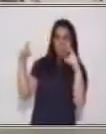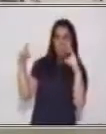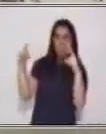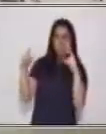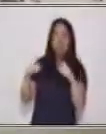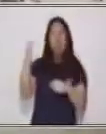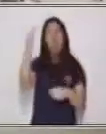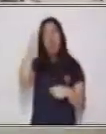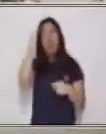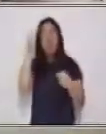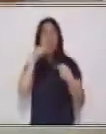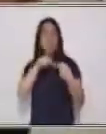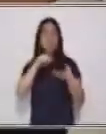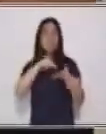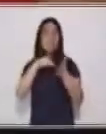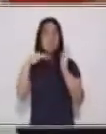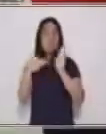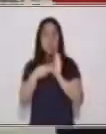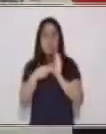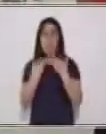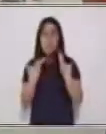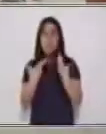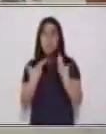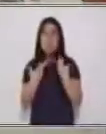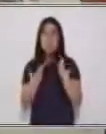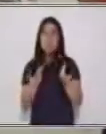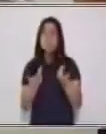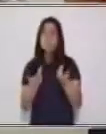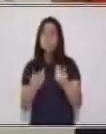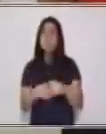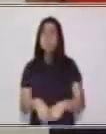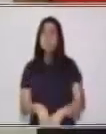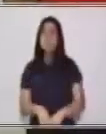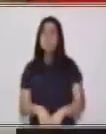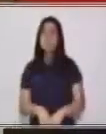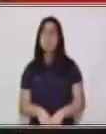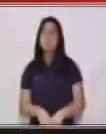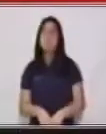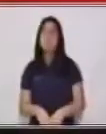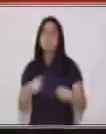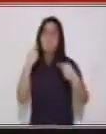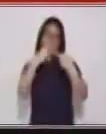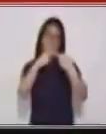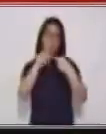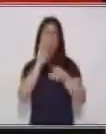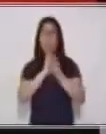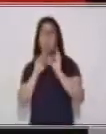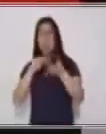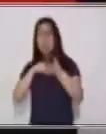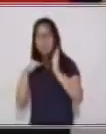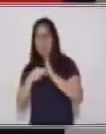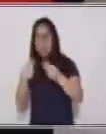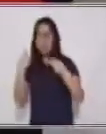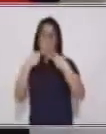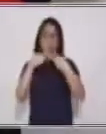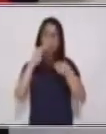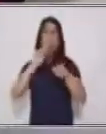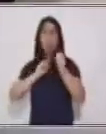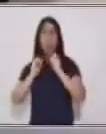condiciones. Vamos a los ejemplos entonces. Ejemplo 1. Nos proporcionan y al cuadrado